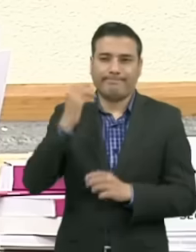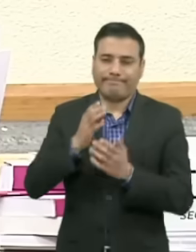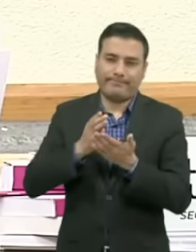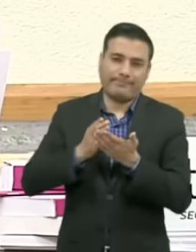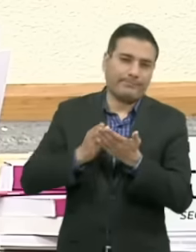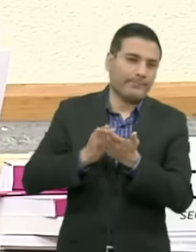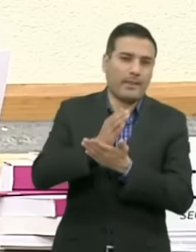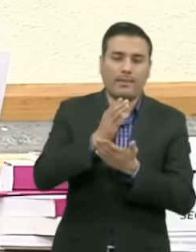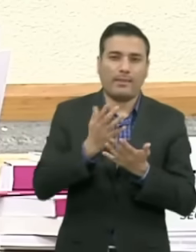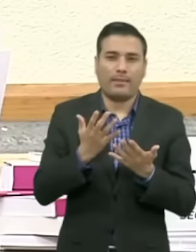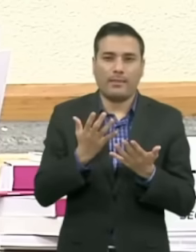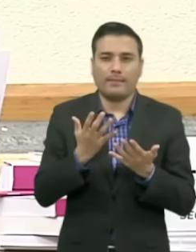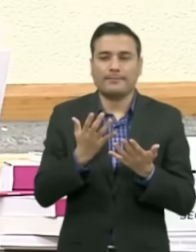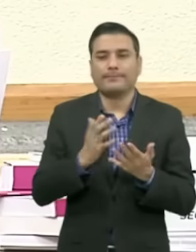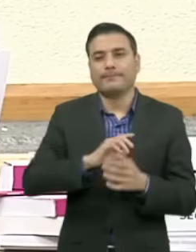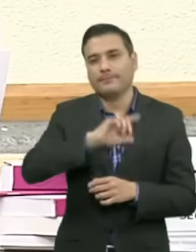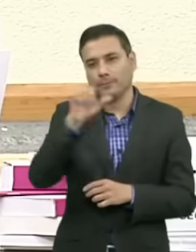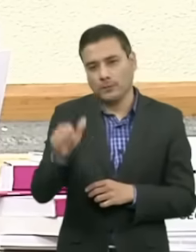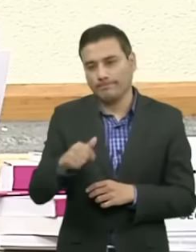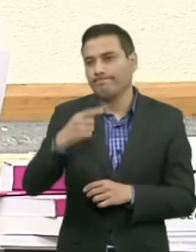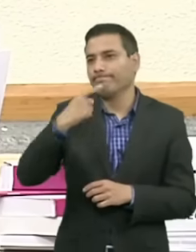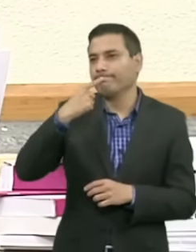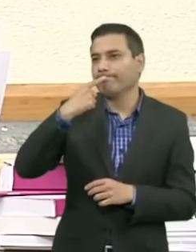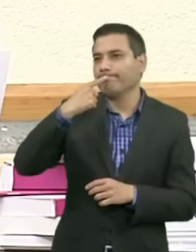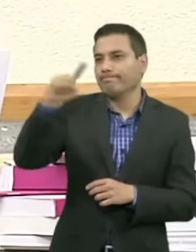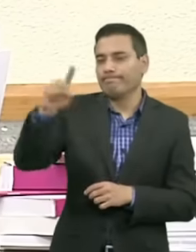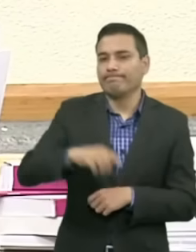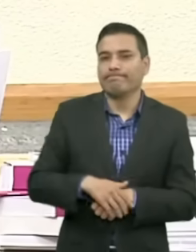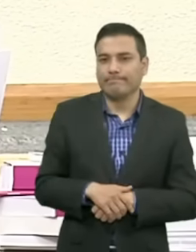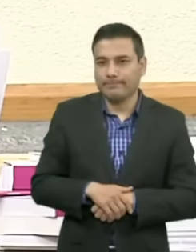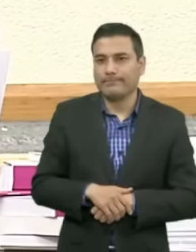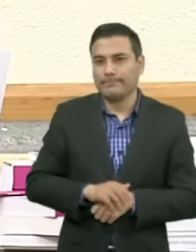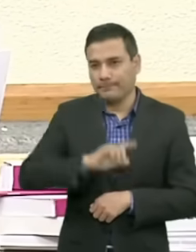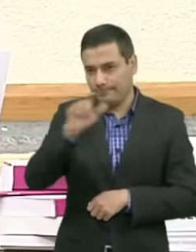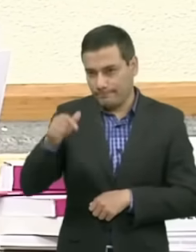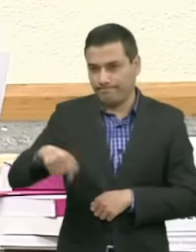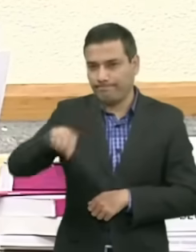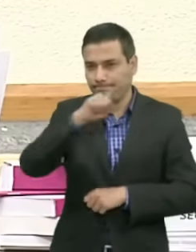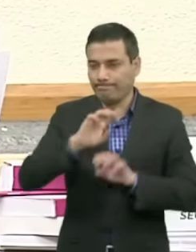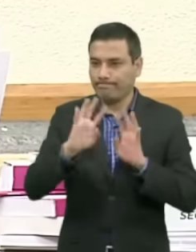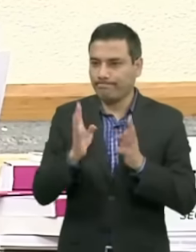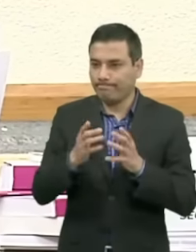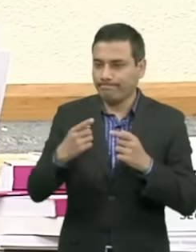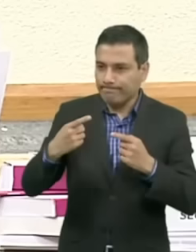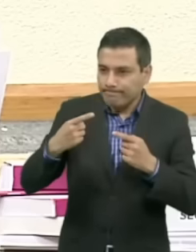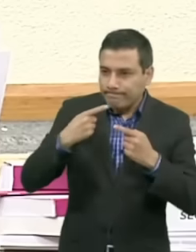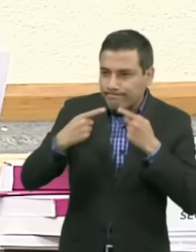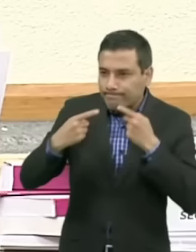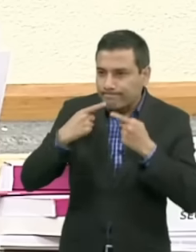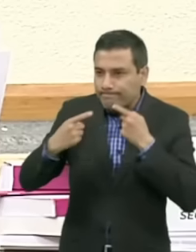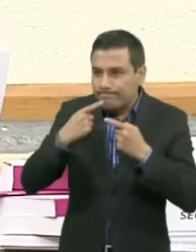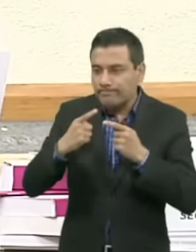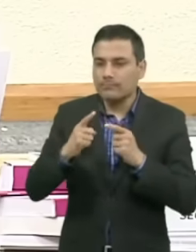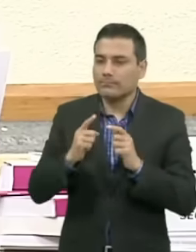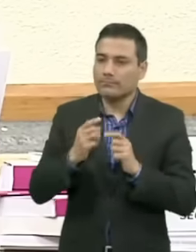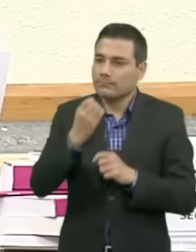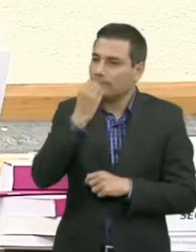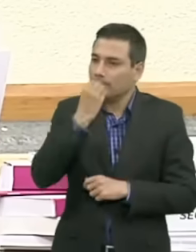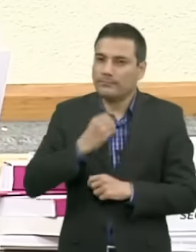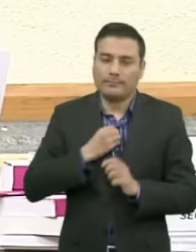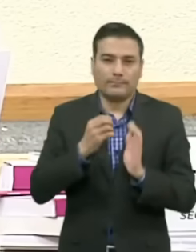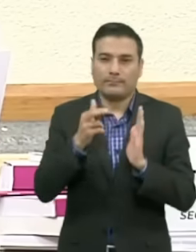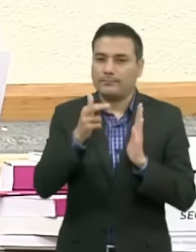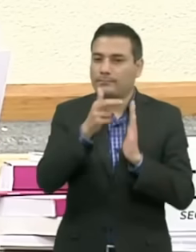Se controvirtió y se revirtió en este Consejo y se dijo lo que el reglamento